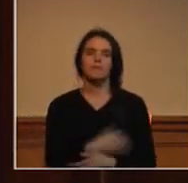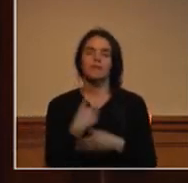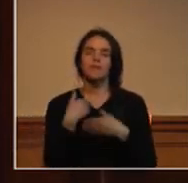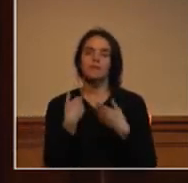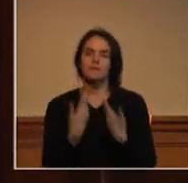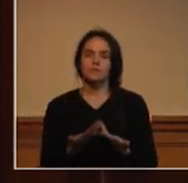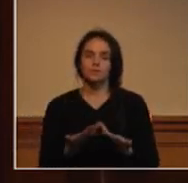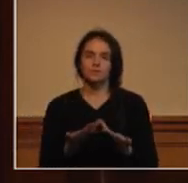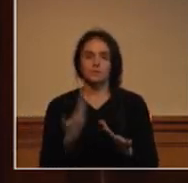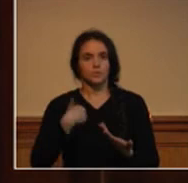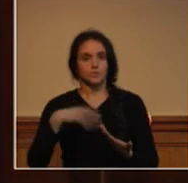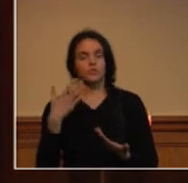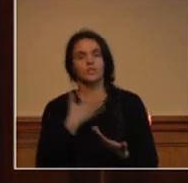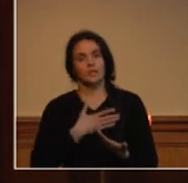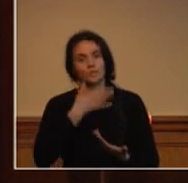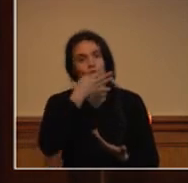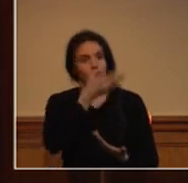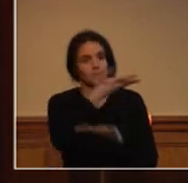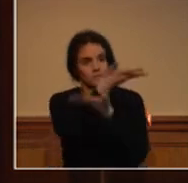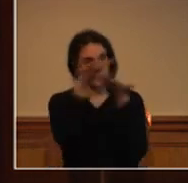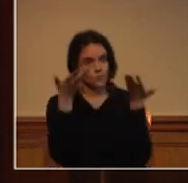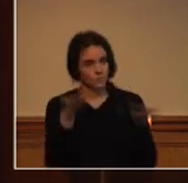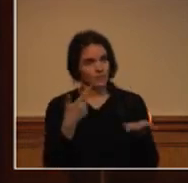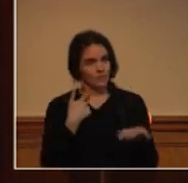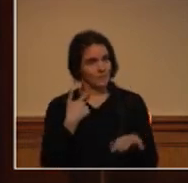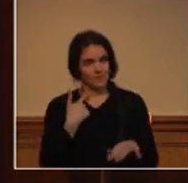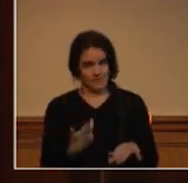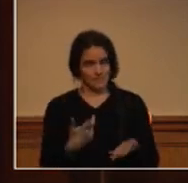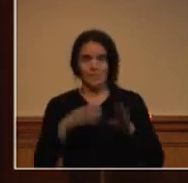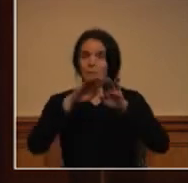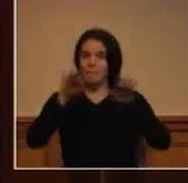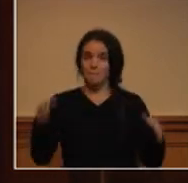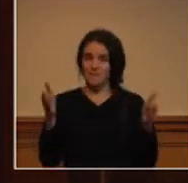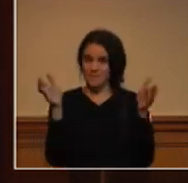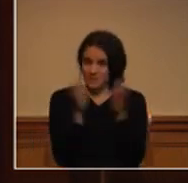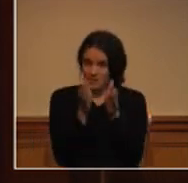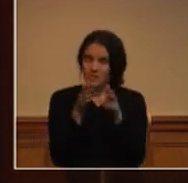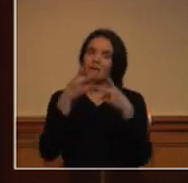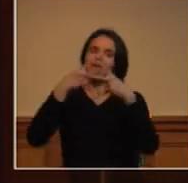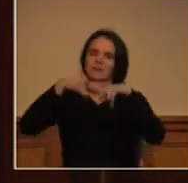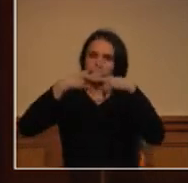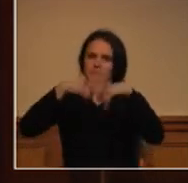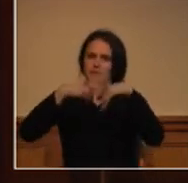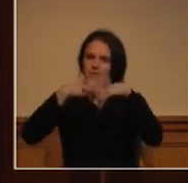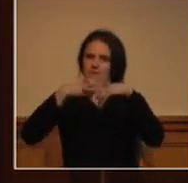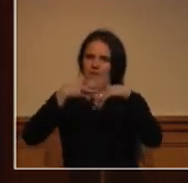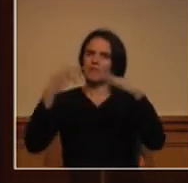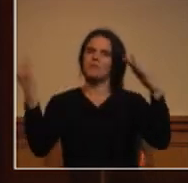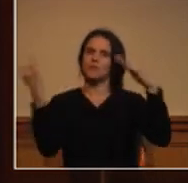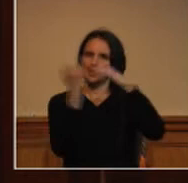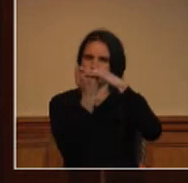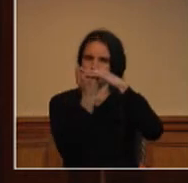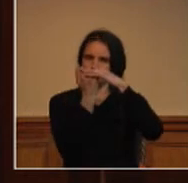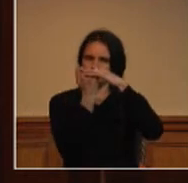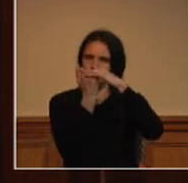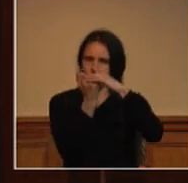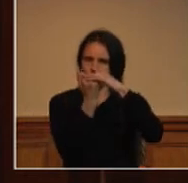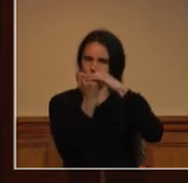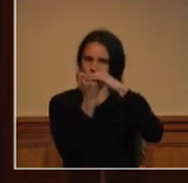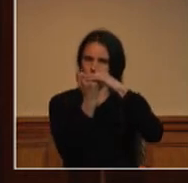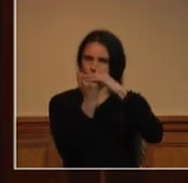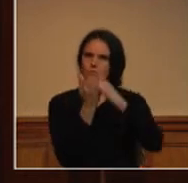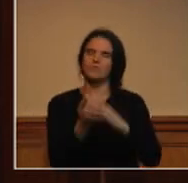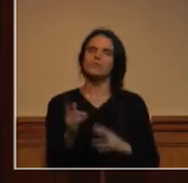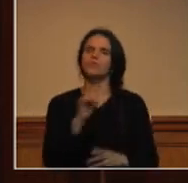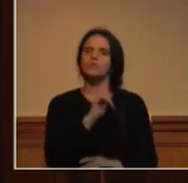Entonces, ¿qué tenemos para decirles? La mesita es un instrumento inclusivo y de ninguna